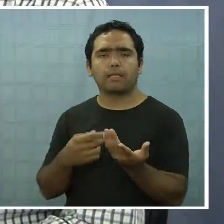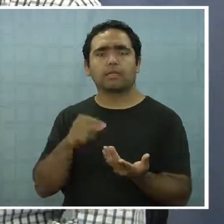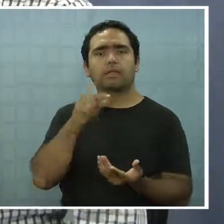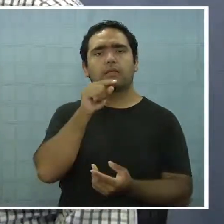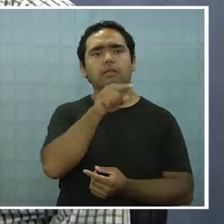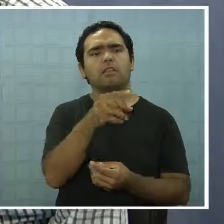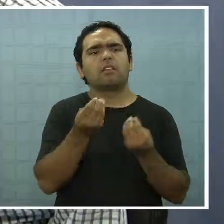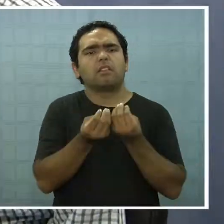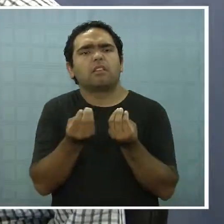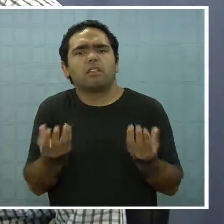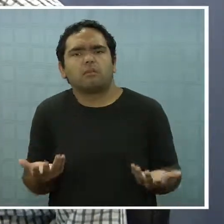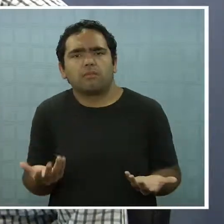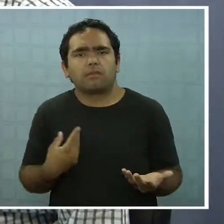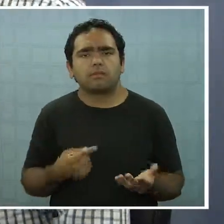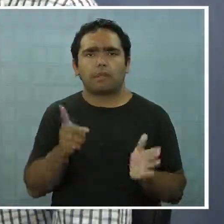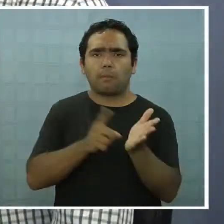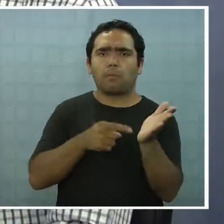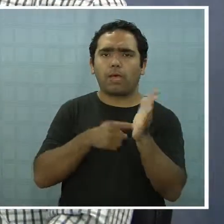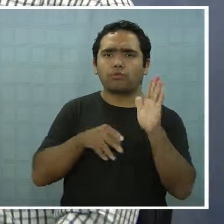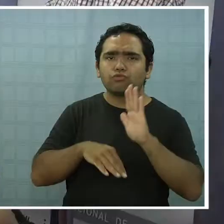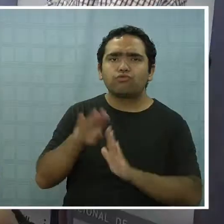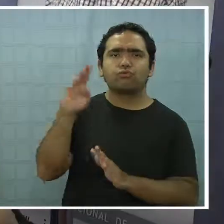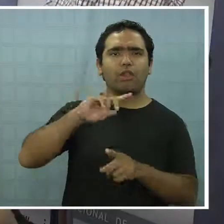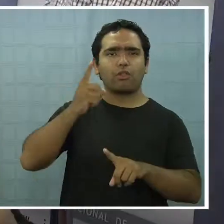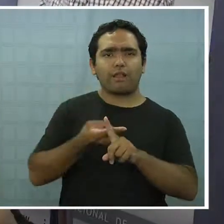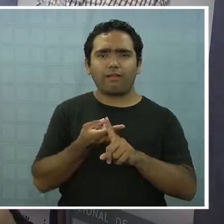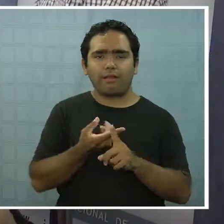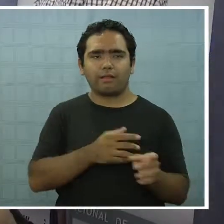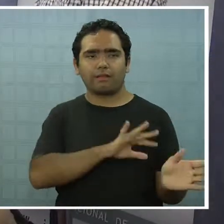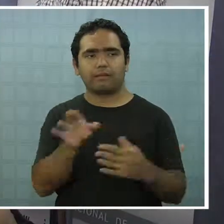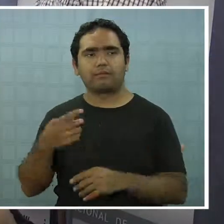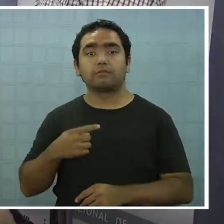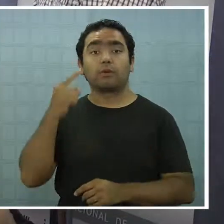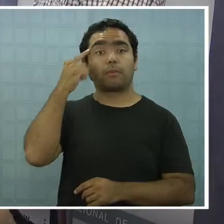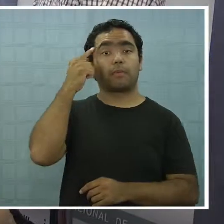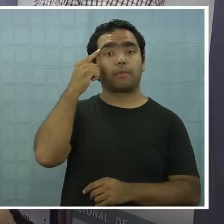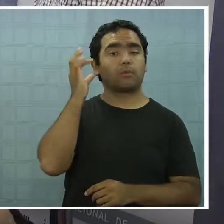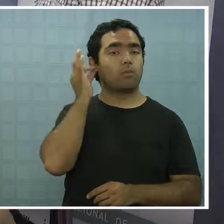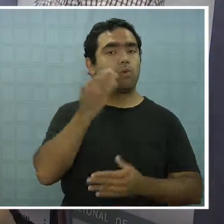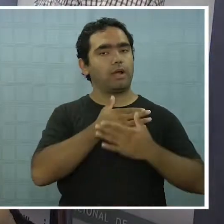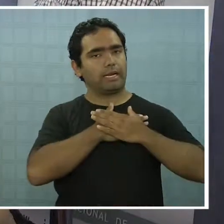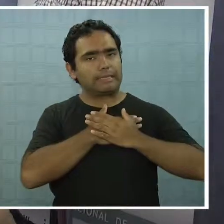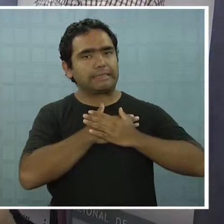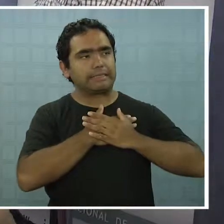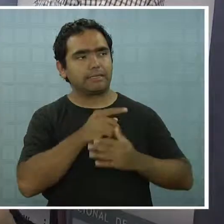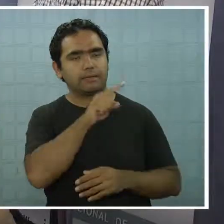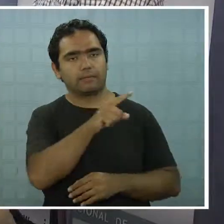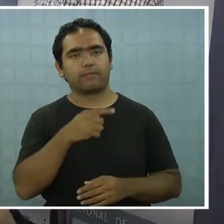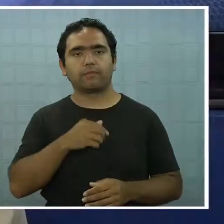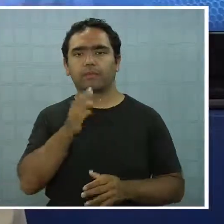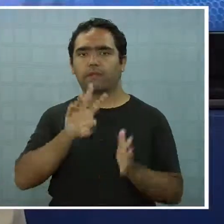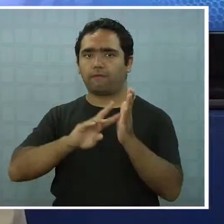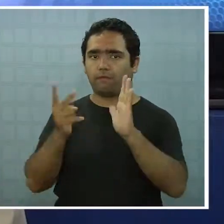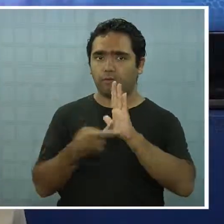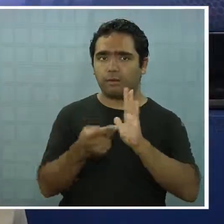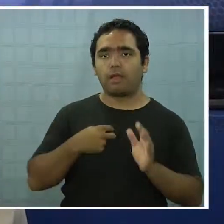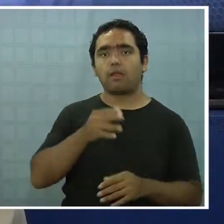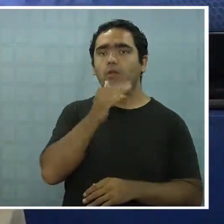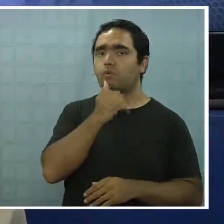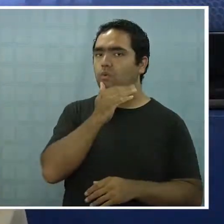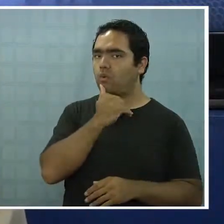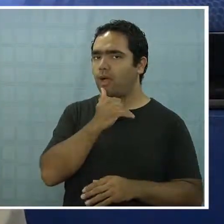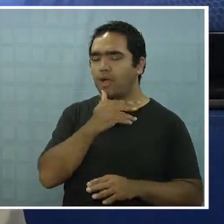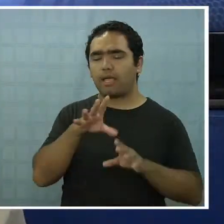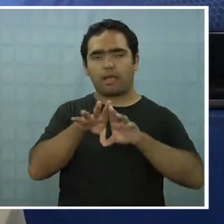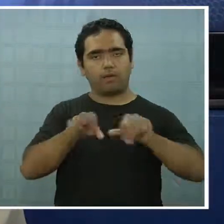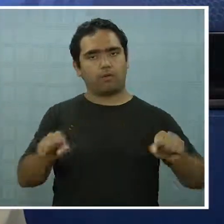van a tener que de nuevo subir los impuestos, ¿o no? ¿Cómo se va a hacer? Yo creo que la presidenta, con respecto a la reforma, no hizo grandes compromisos.